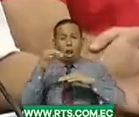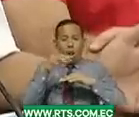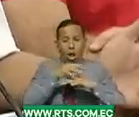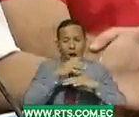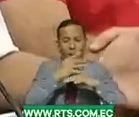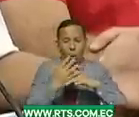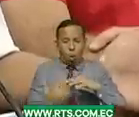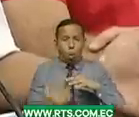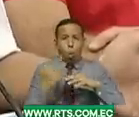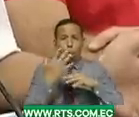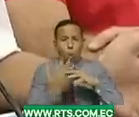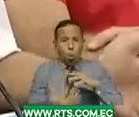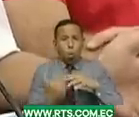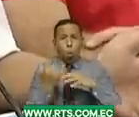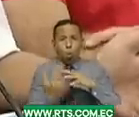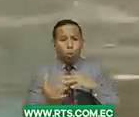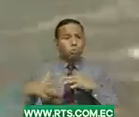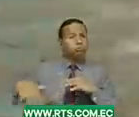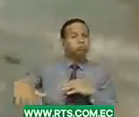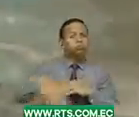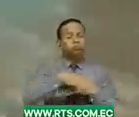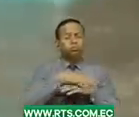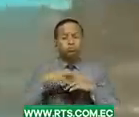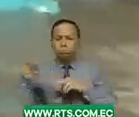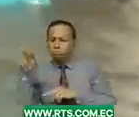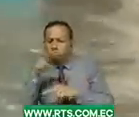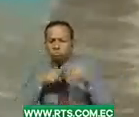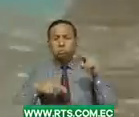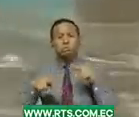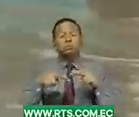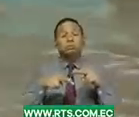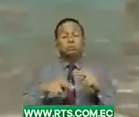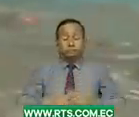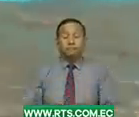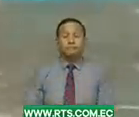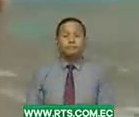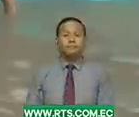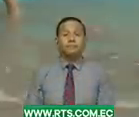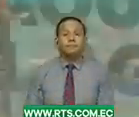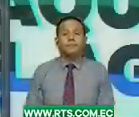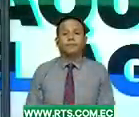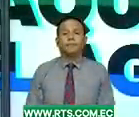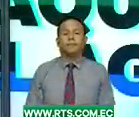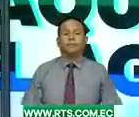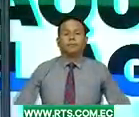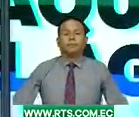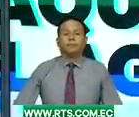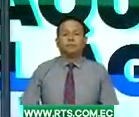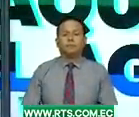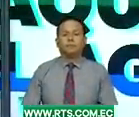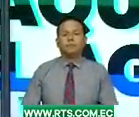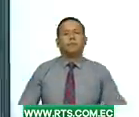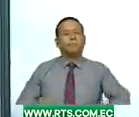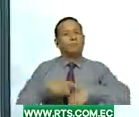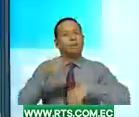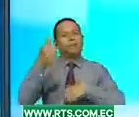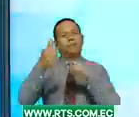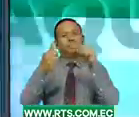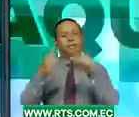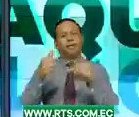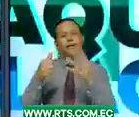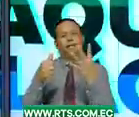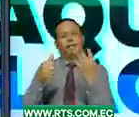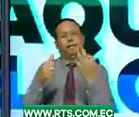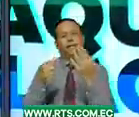los barrios estén funcionales también. Informó Adriana Peralta. 22 horas con 14